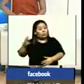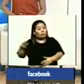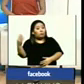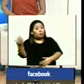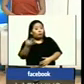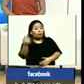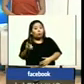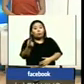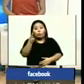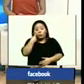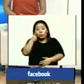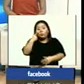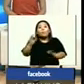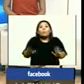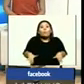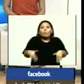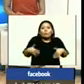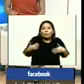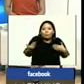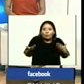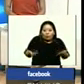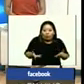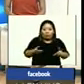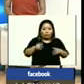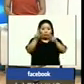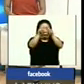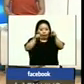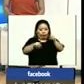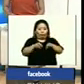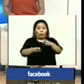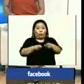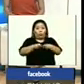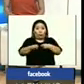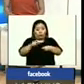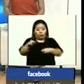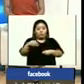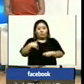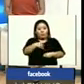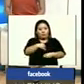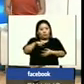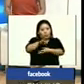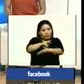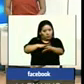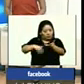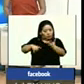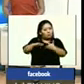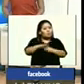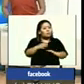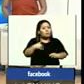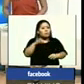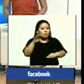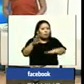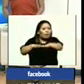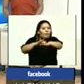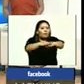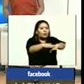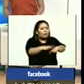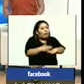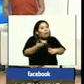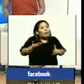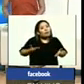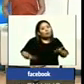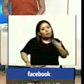precauciones del caso porque incluso el Centro de Monitoreo de Riesgos y Amenazas del Ministerio de Medio Ambiente estaba anunciando que había